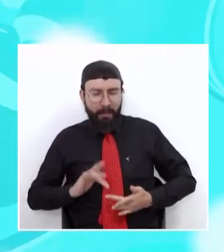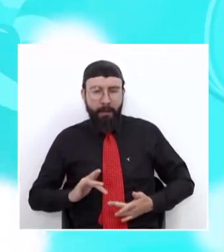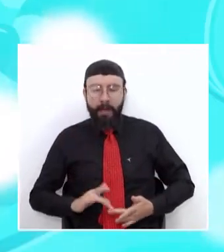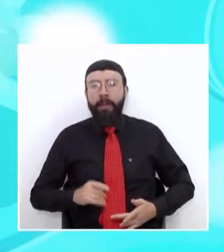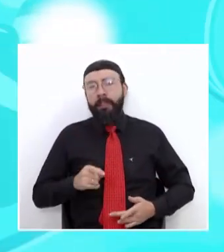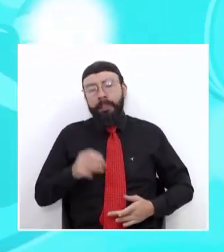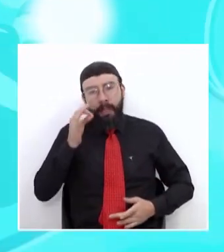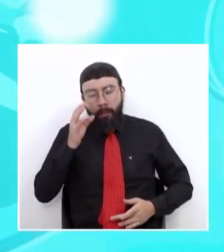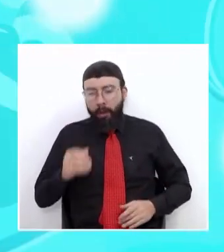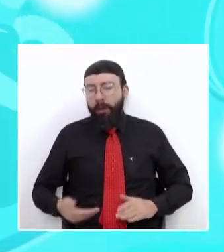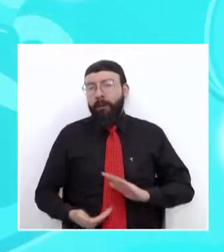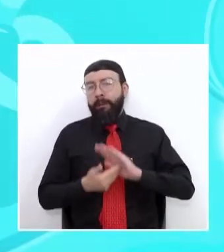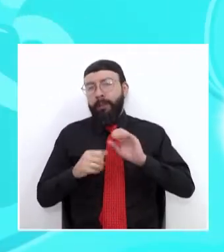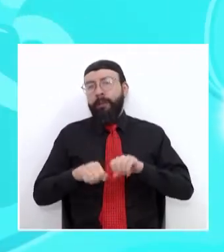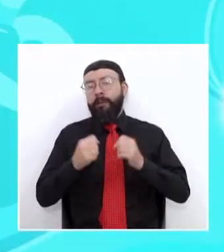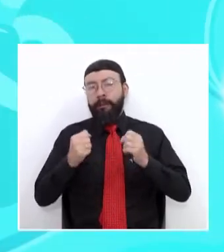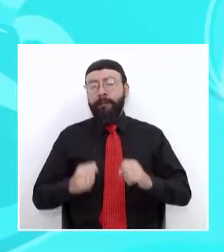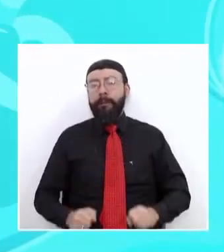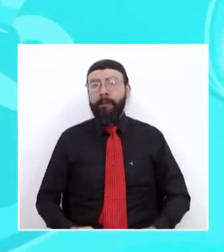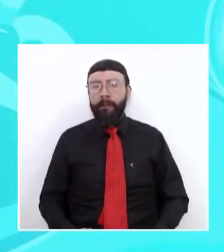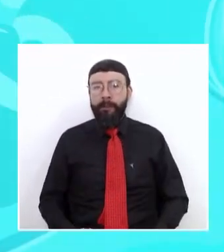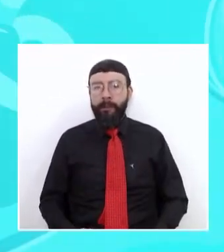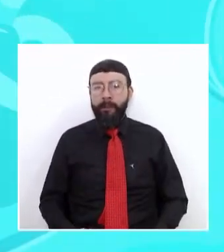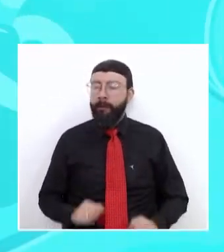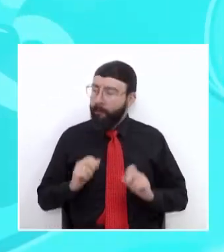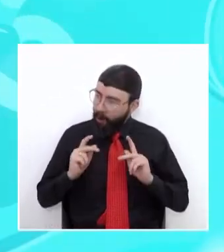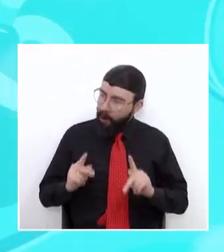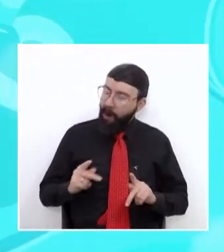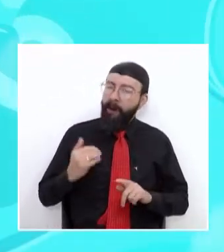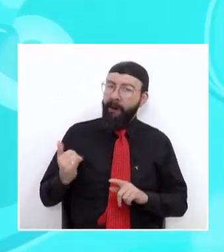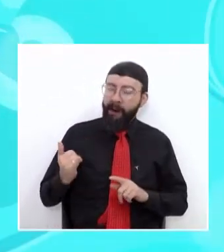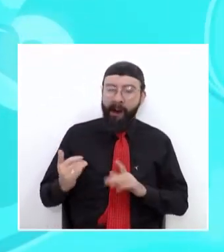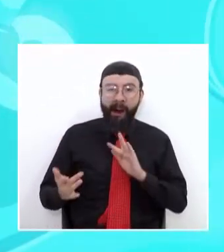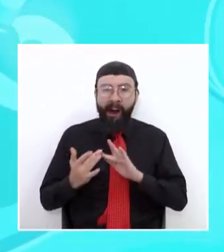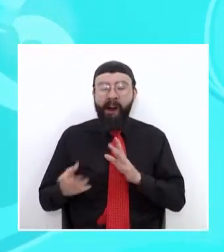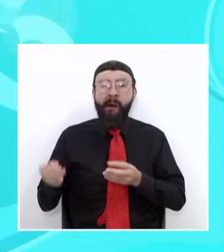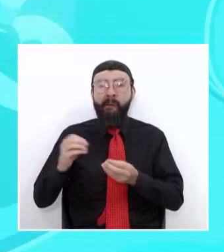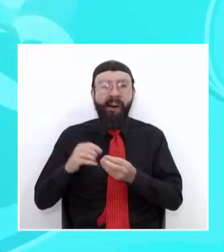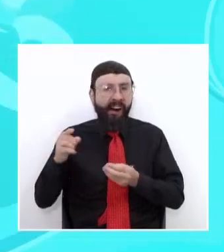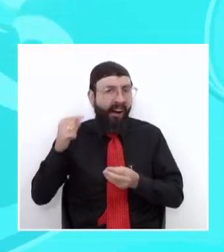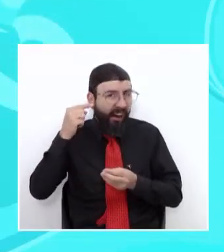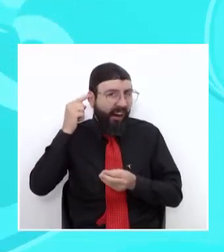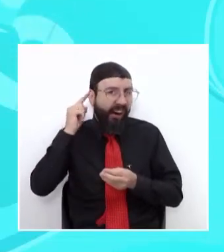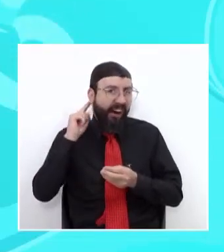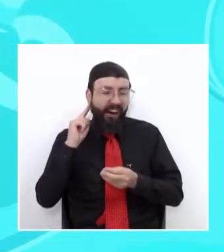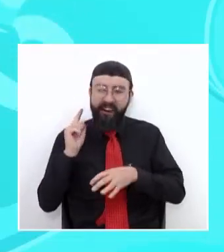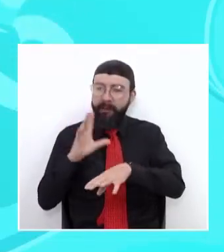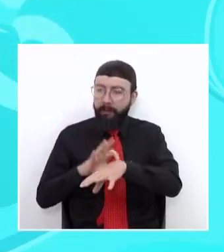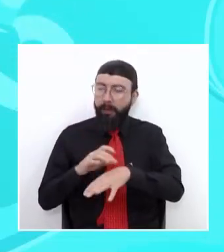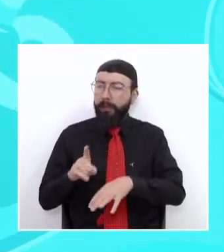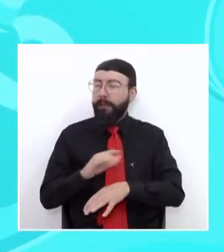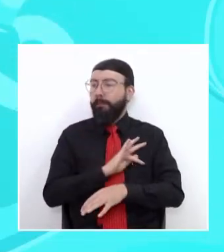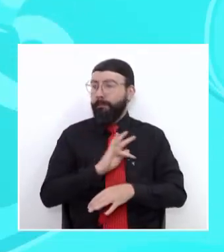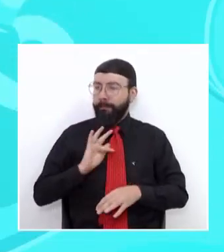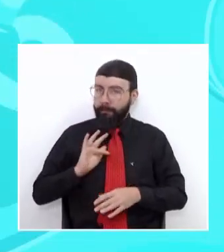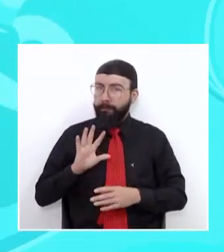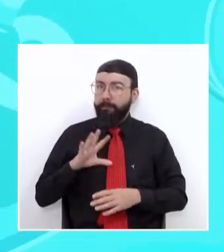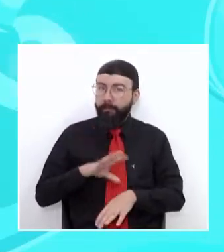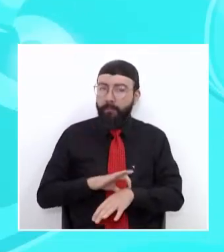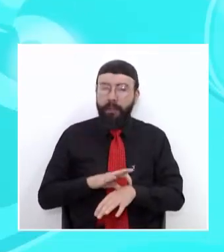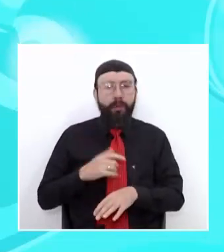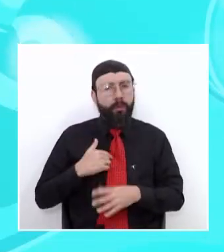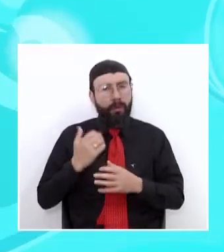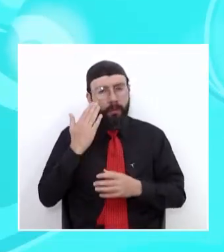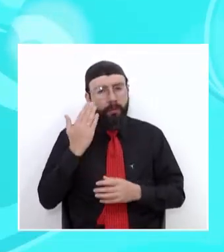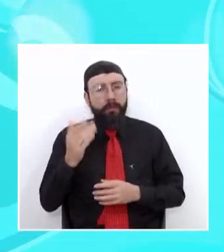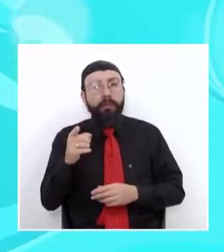alguna afectación. Ok, un caso más de auriculoterapia, auriculomedicina. Yo quiero contarles el caso clínico